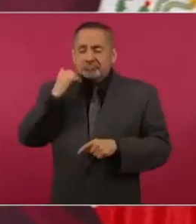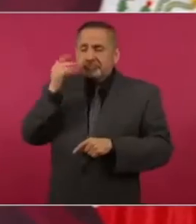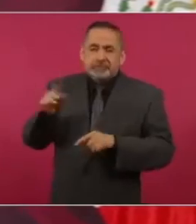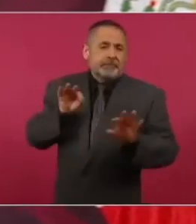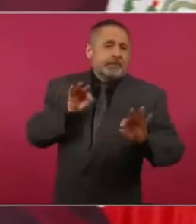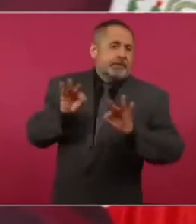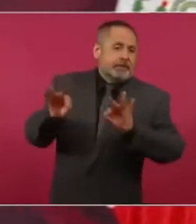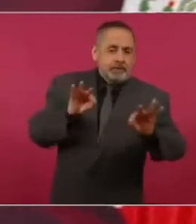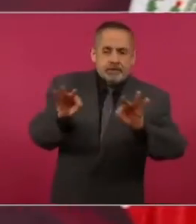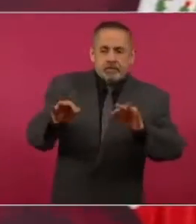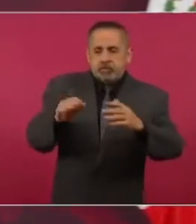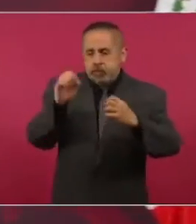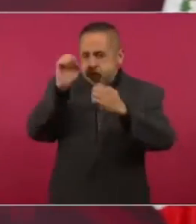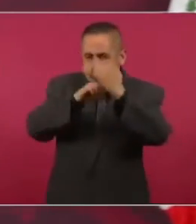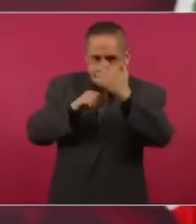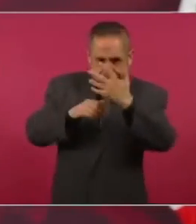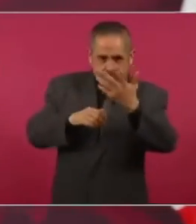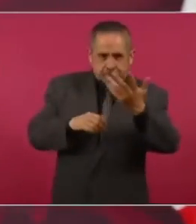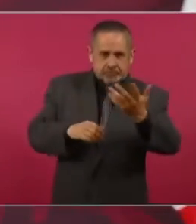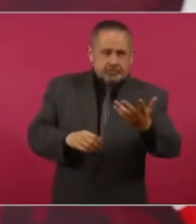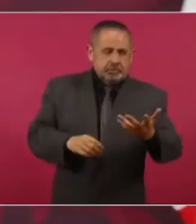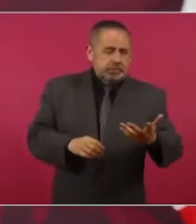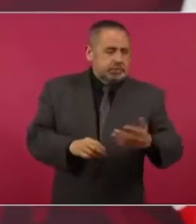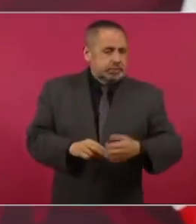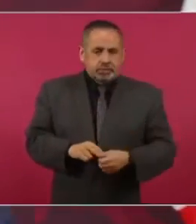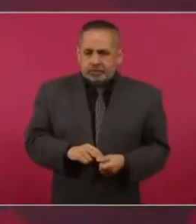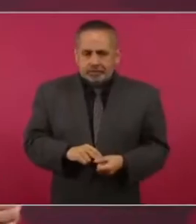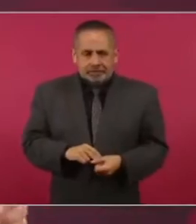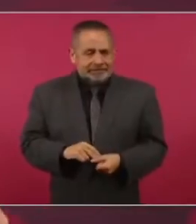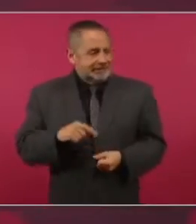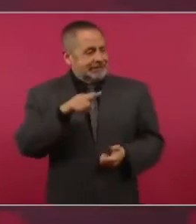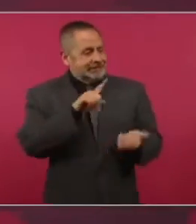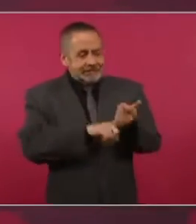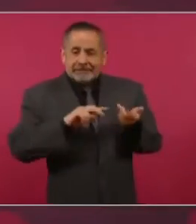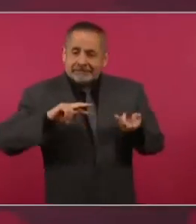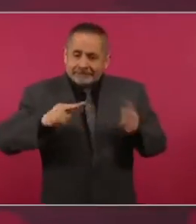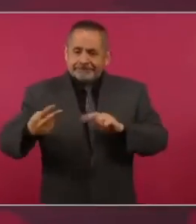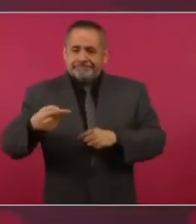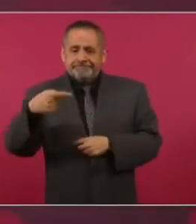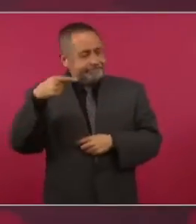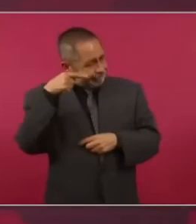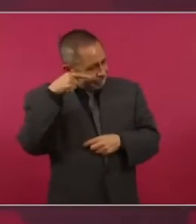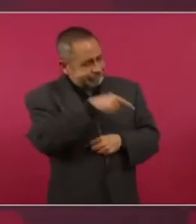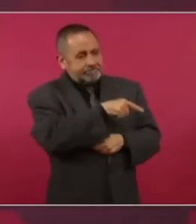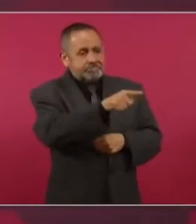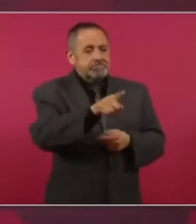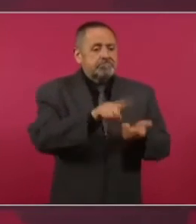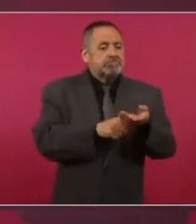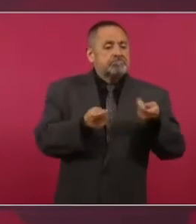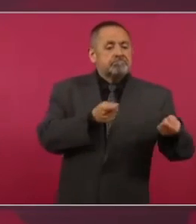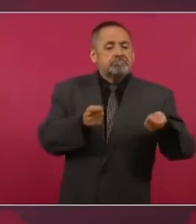cuando ellos son los que se han apoderado del INE